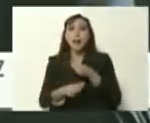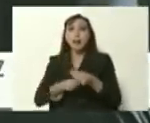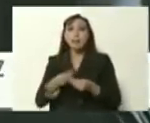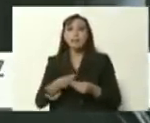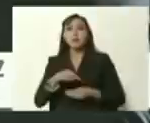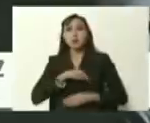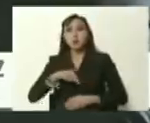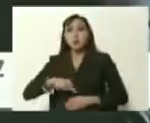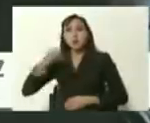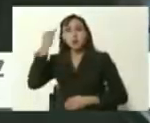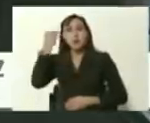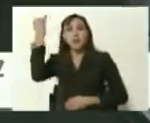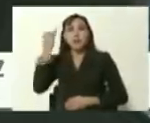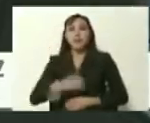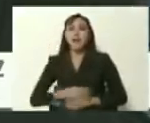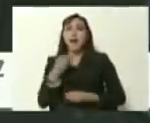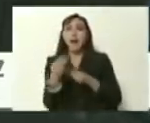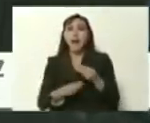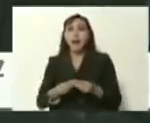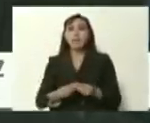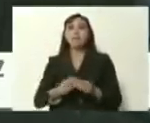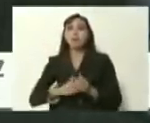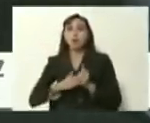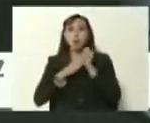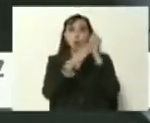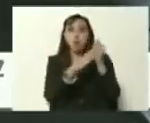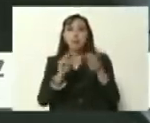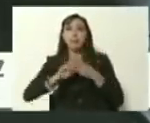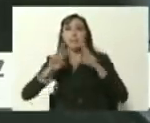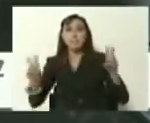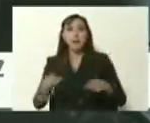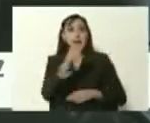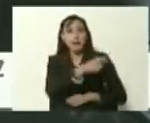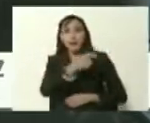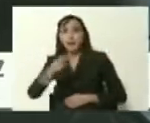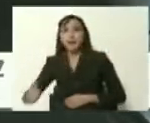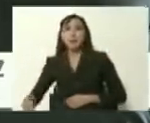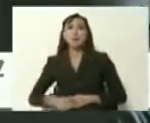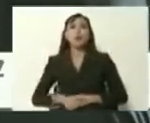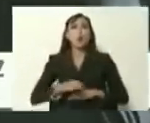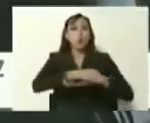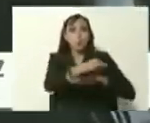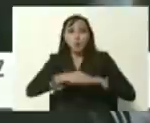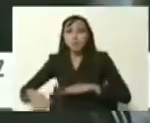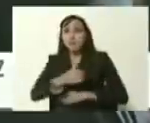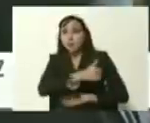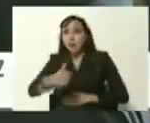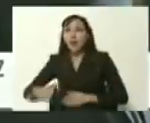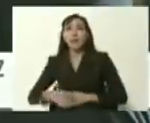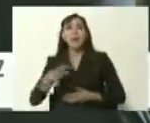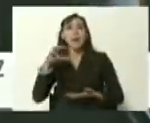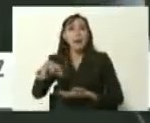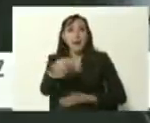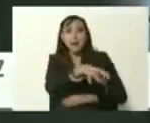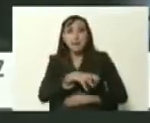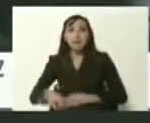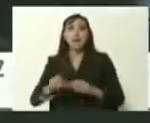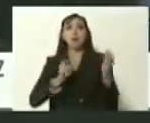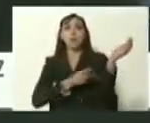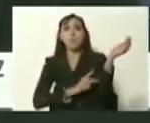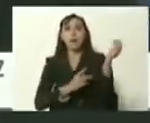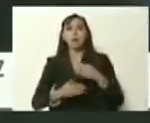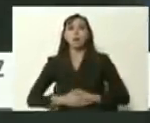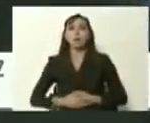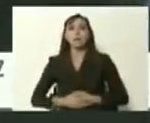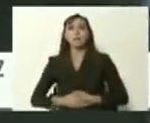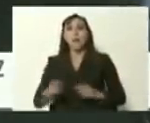patentarnos la idea creando los jueces de paz por municipio, por parroquia, por estado, porque si se nos